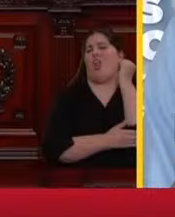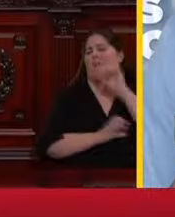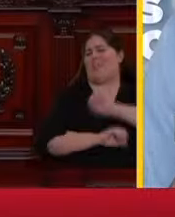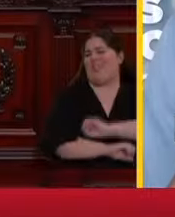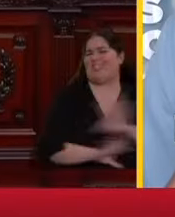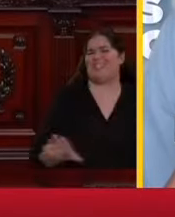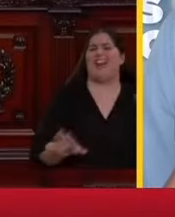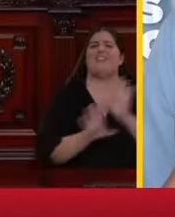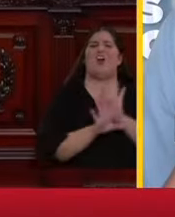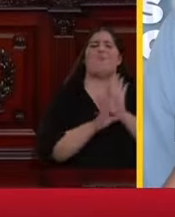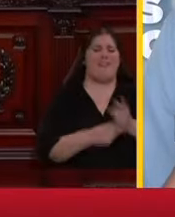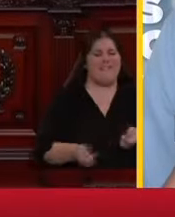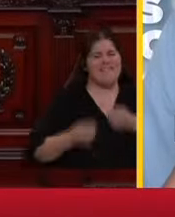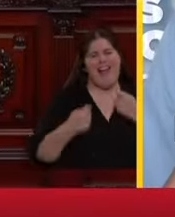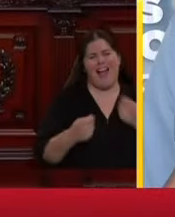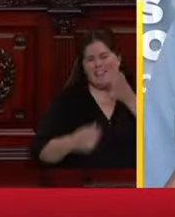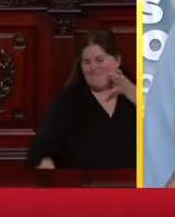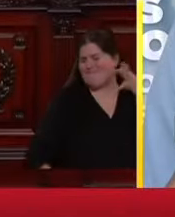en Córdoba?